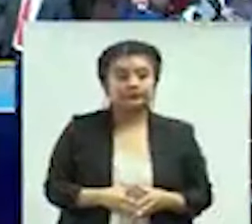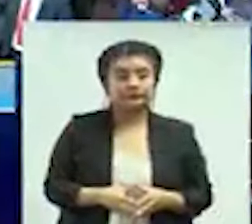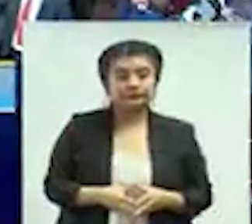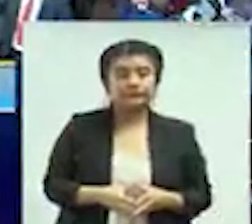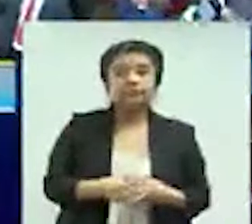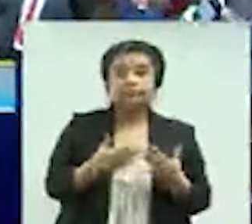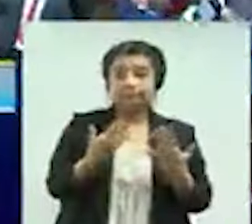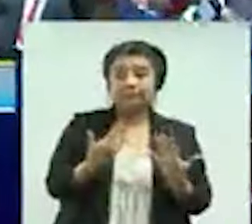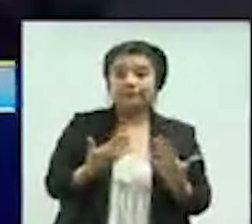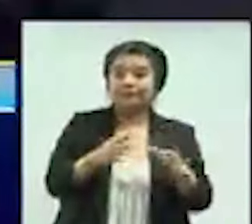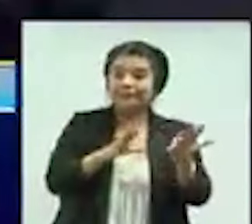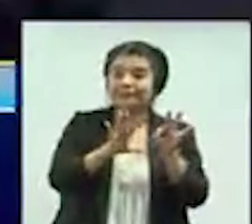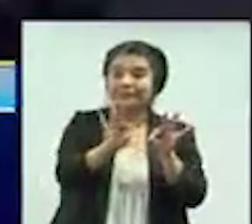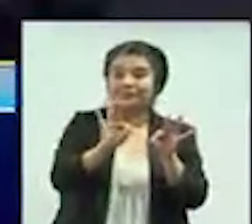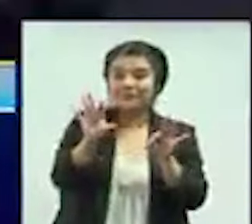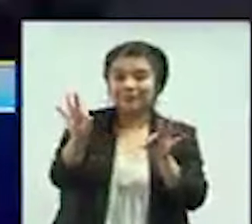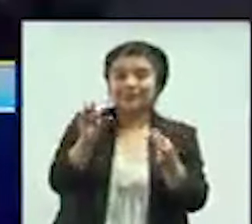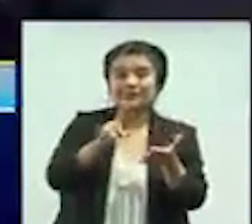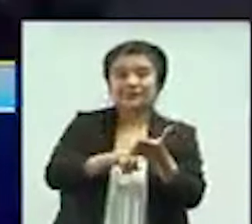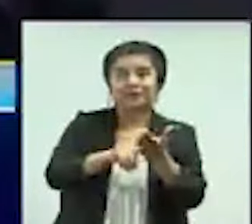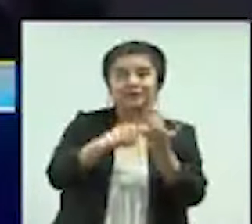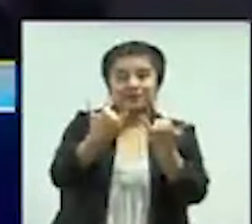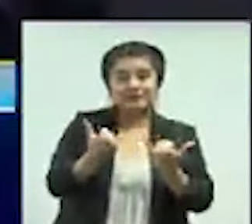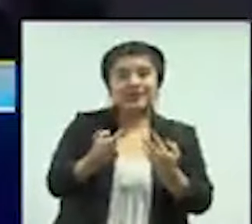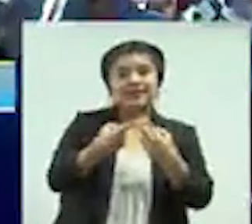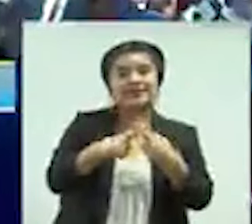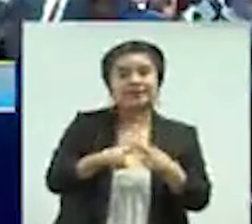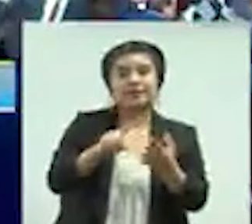Se realiza llamado a votación. Se abre a votación.